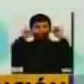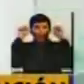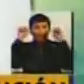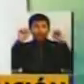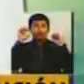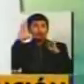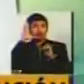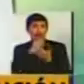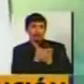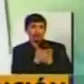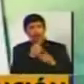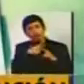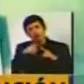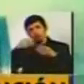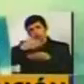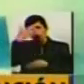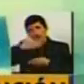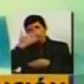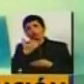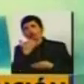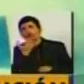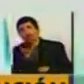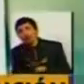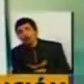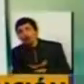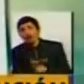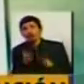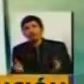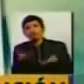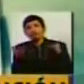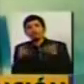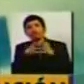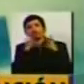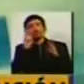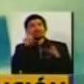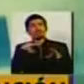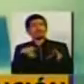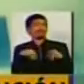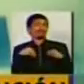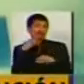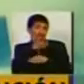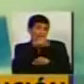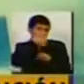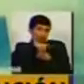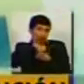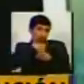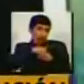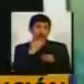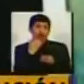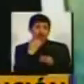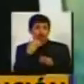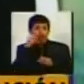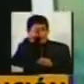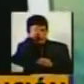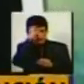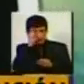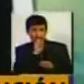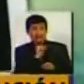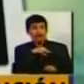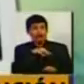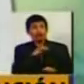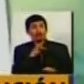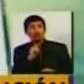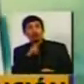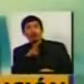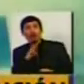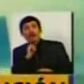Bachelet. Mientras otros diarios y portales hicieron énfasis en los altos niveles de abstención, incluso el sitio web argentino Infobae